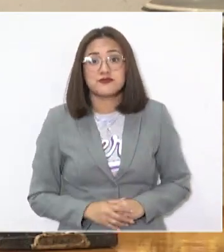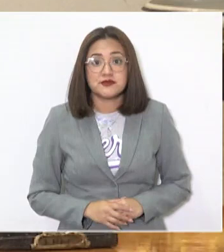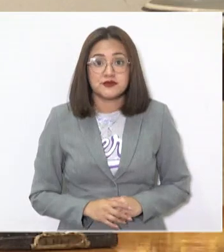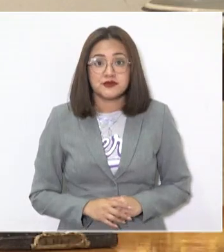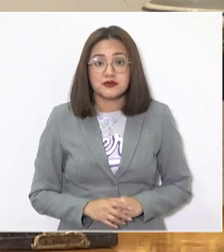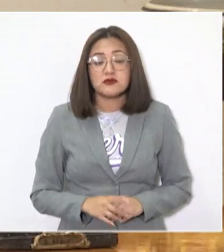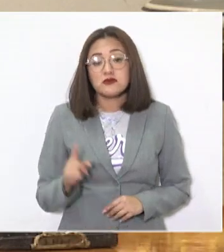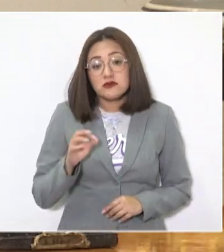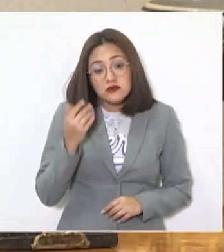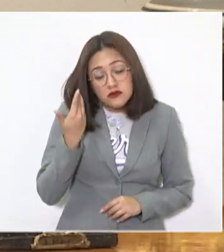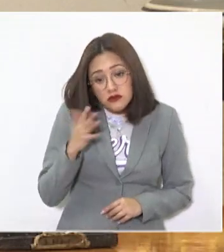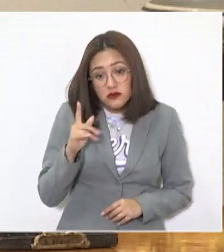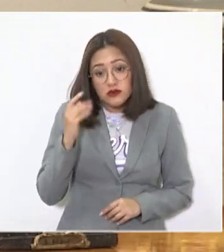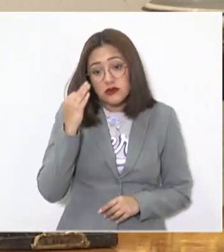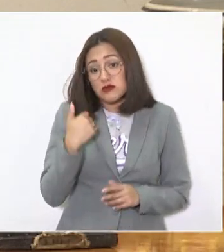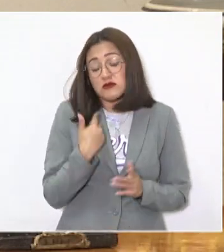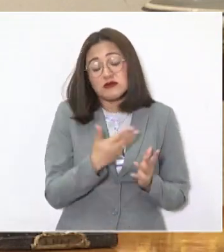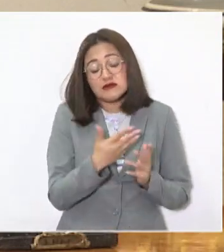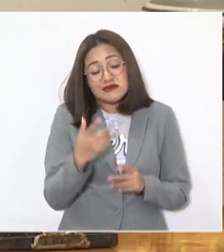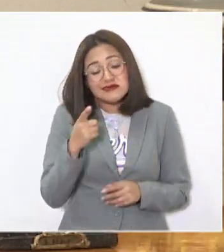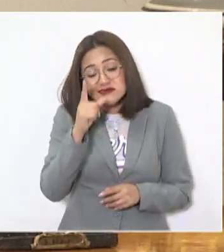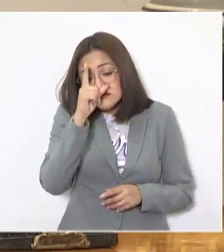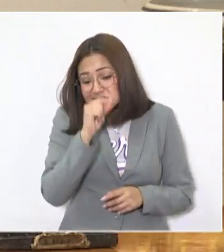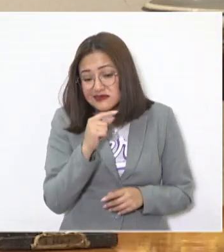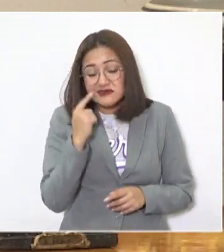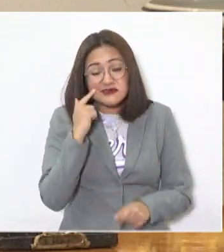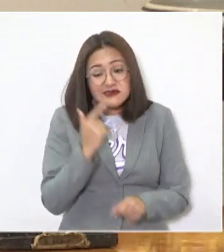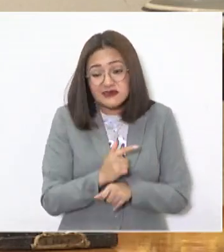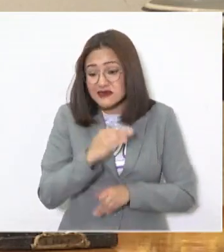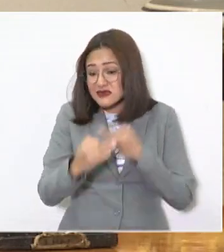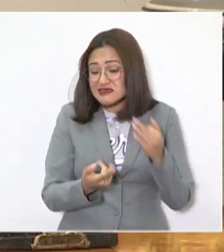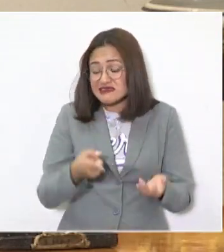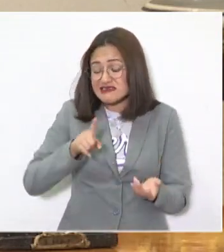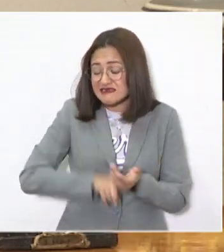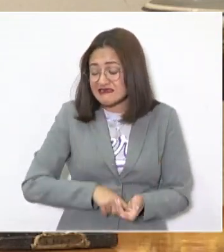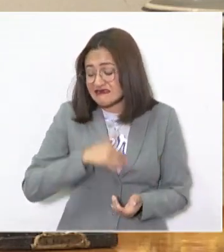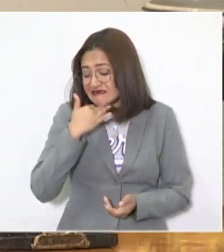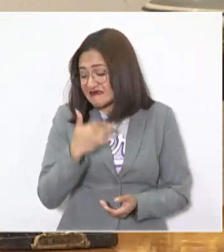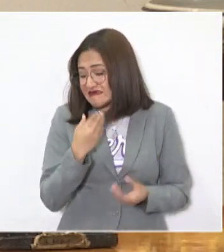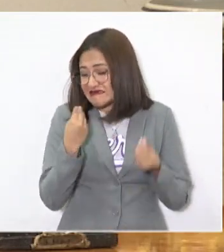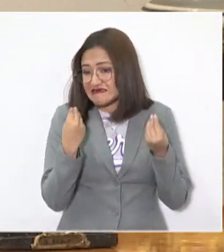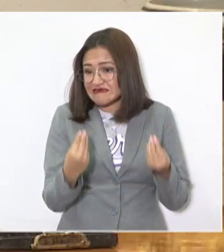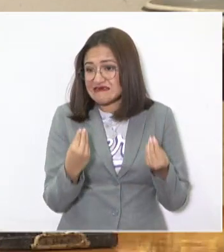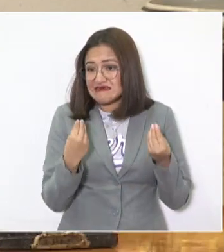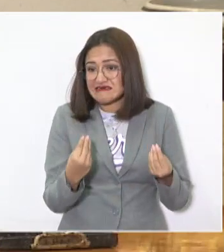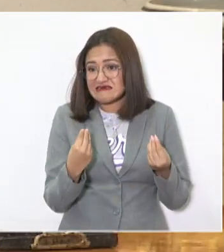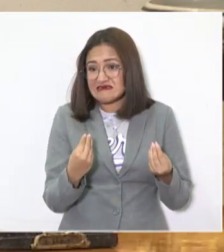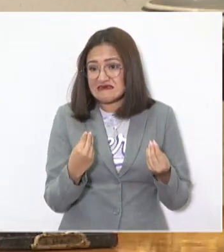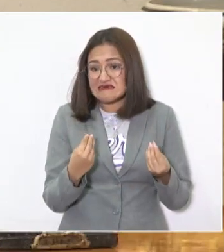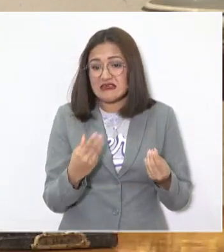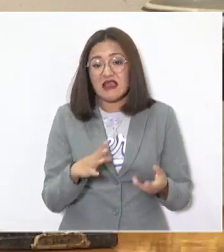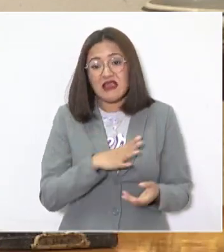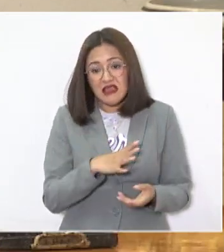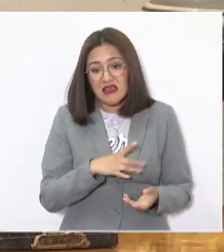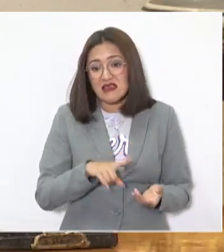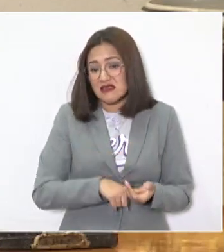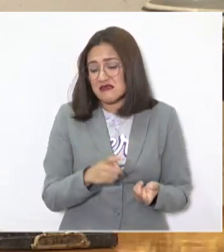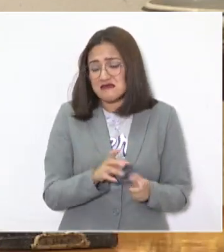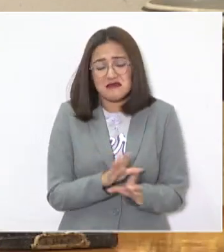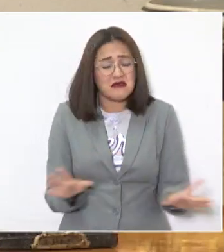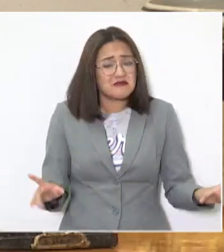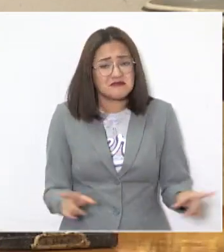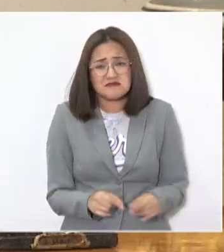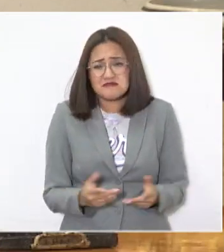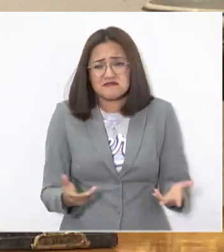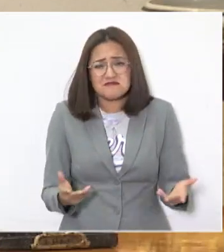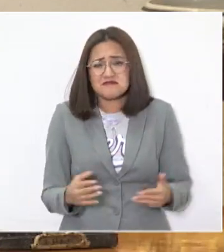¿eh? Y quién sabe si nos dé tiempo de descubrir toda la porquería que se desarrolló. Y ahí